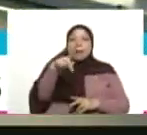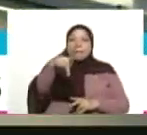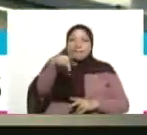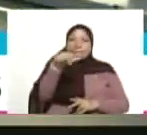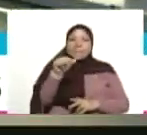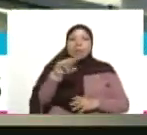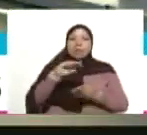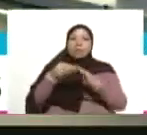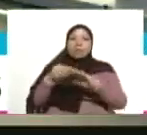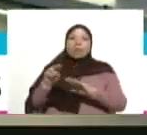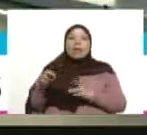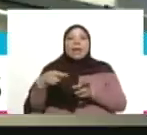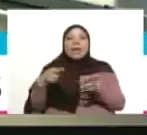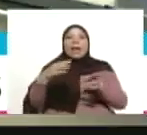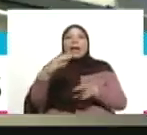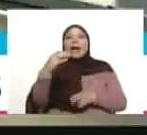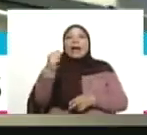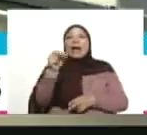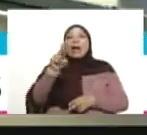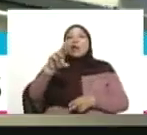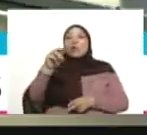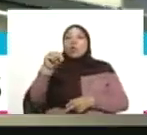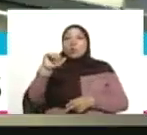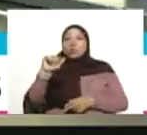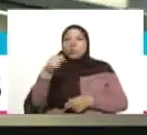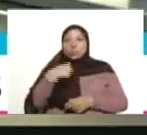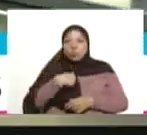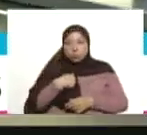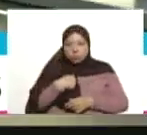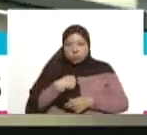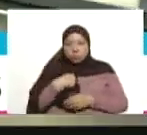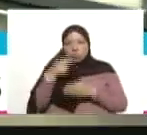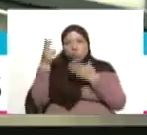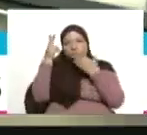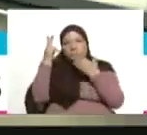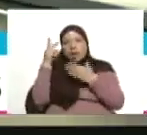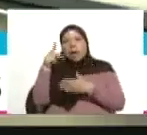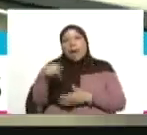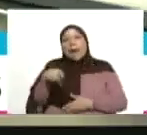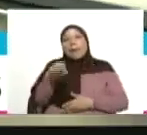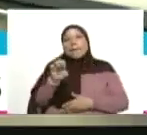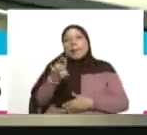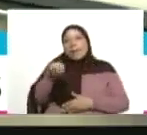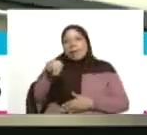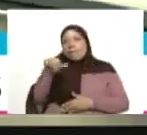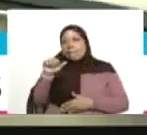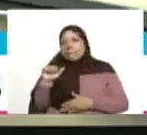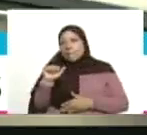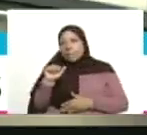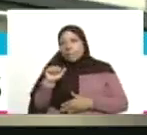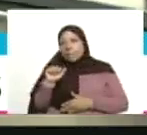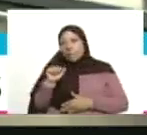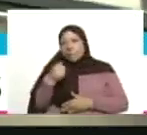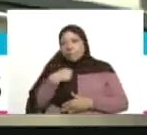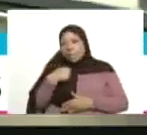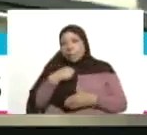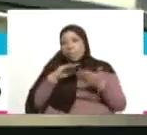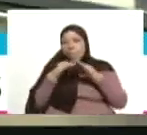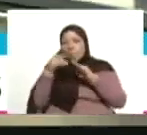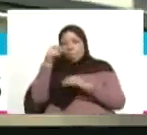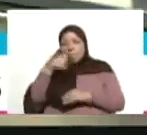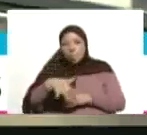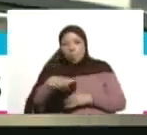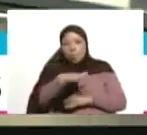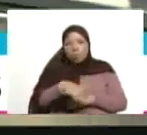Del Alto Caroní. De la Gran Sabana. Yo soy Pemón Taurepán. En mi pueblo habemos Taurepán, Arecunas